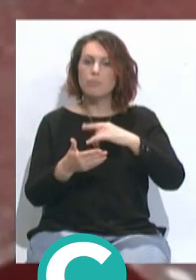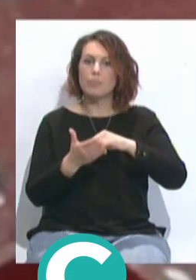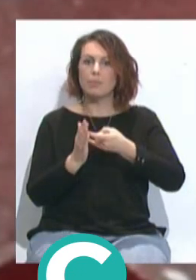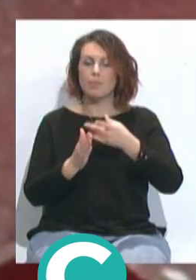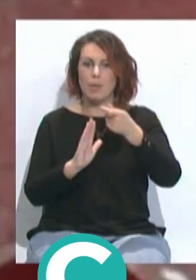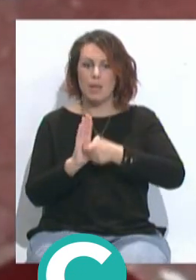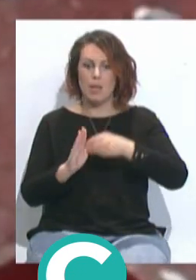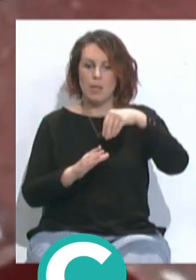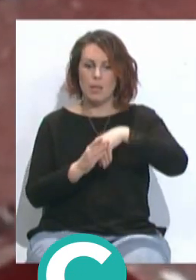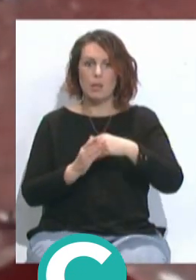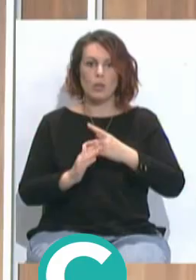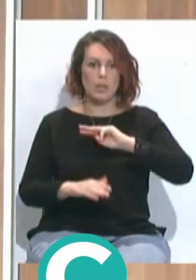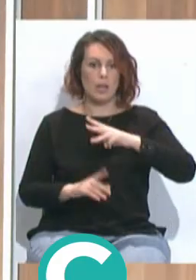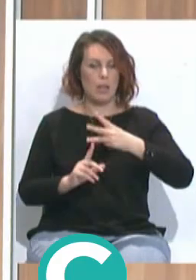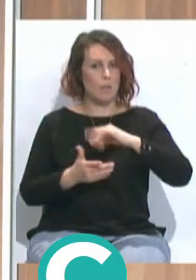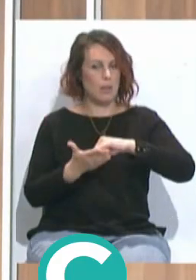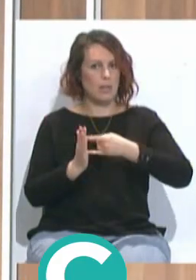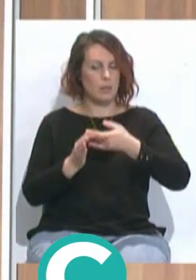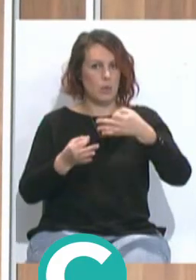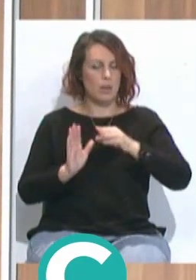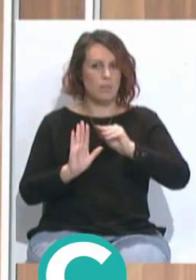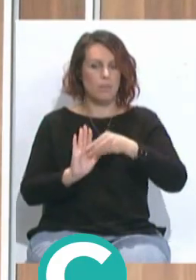contemplados en este tercer plan de seguridad.